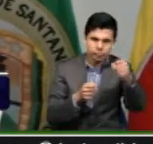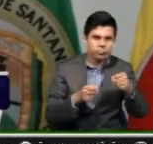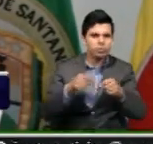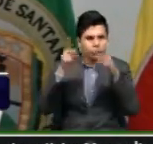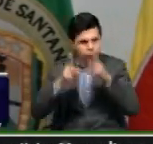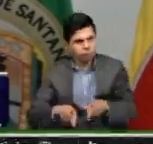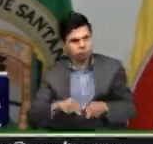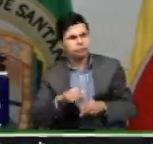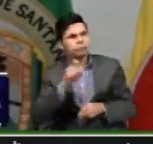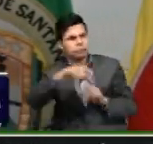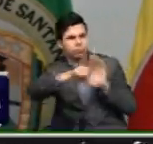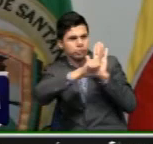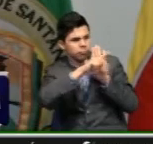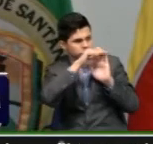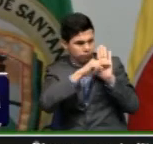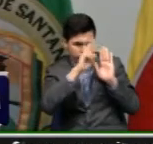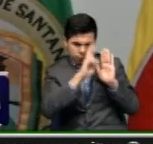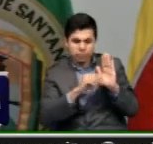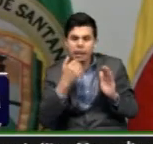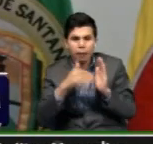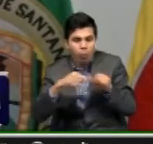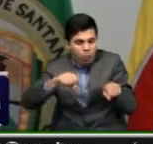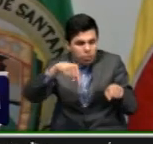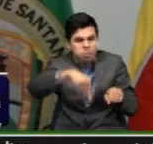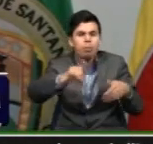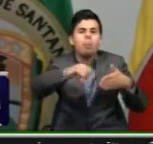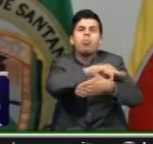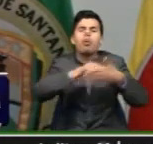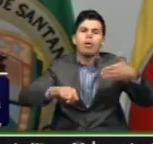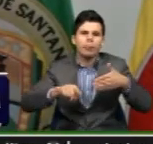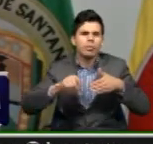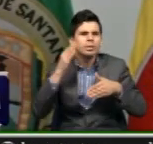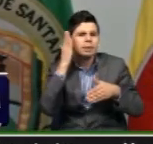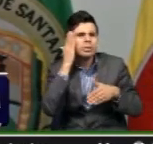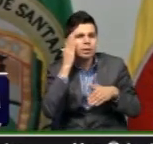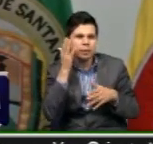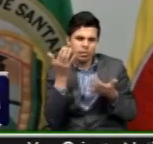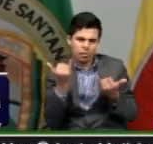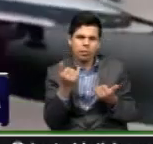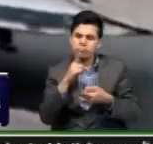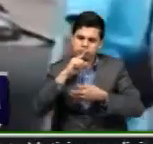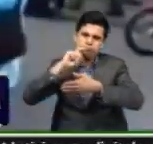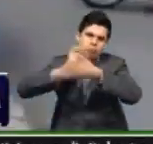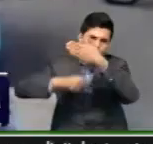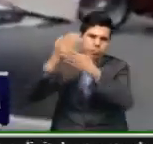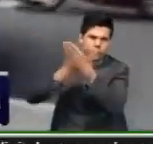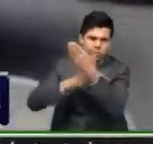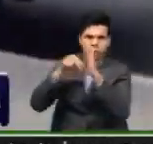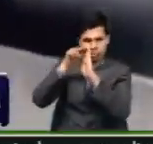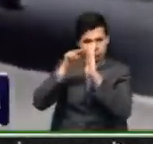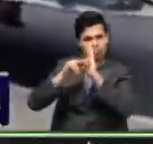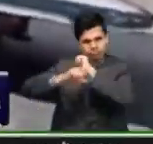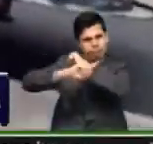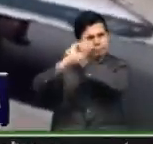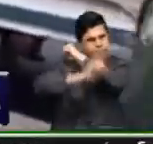acatar la norma de no estacionar en una zona prohibida, pues esto pues, le va a generar que se le aplique la norma de tránsito en la